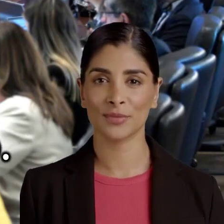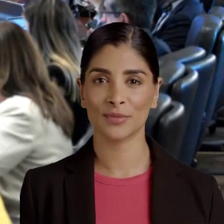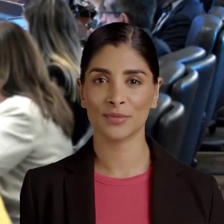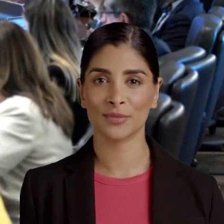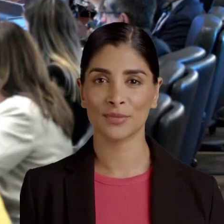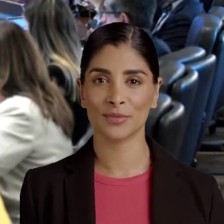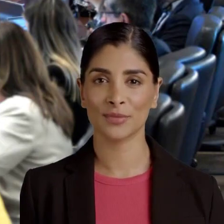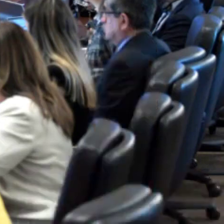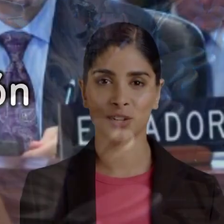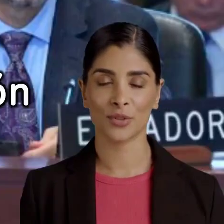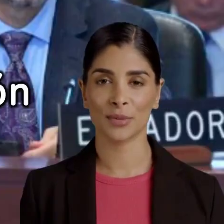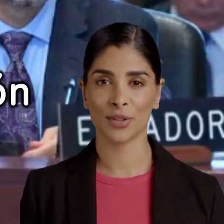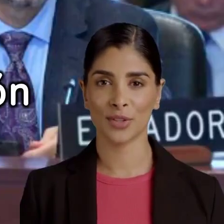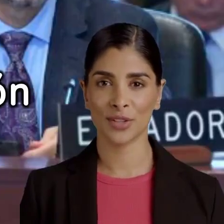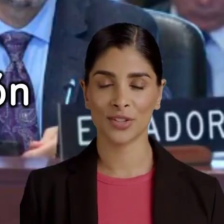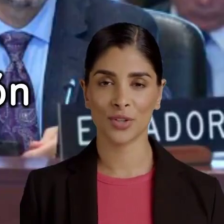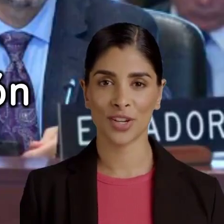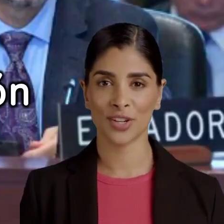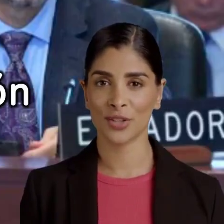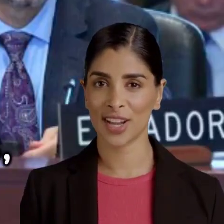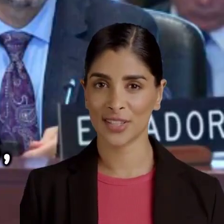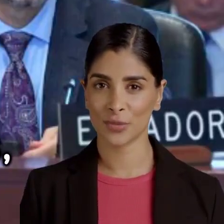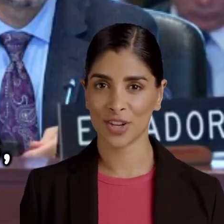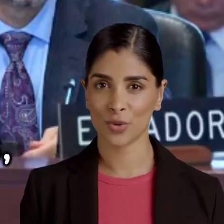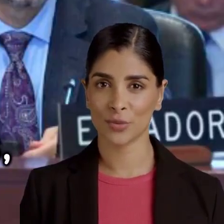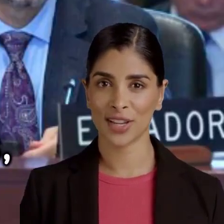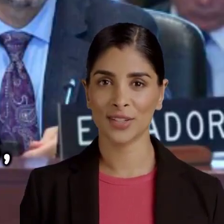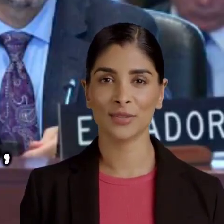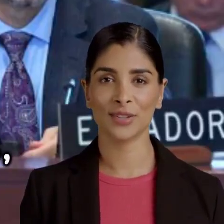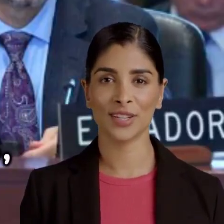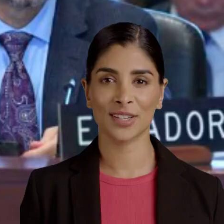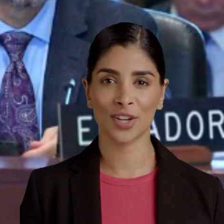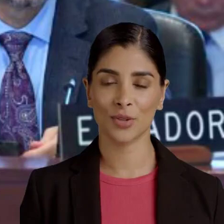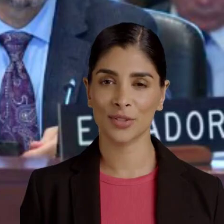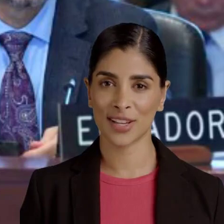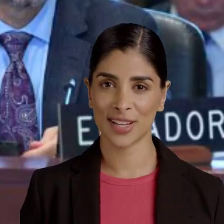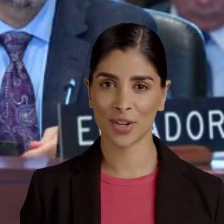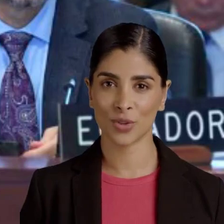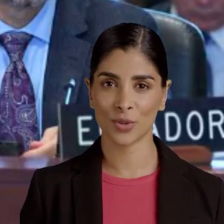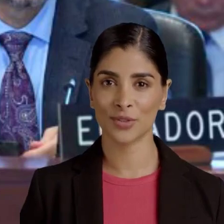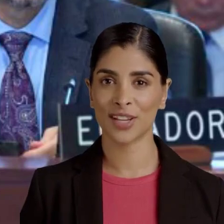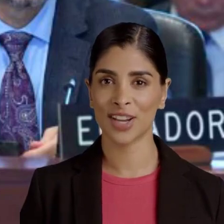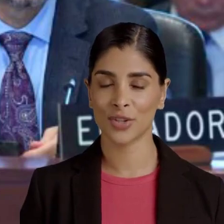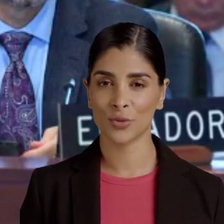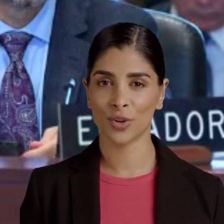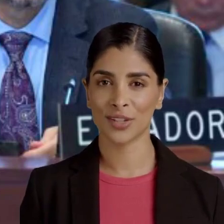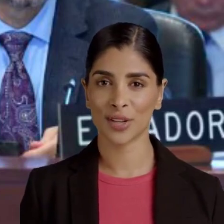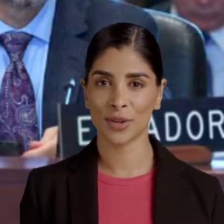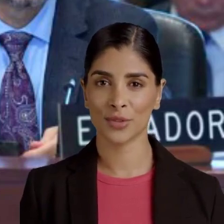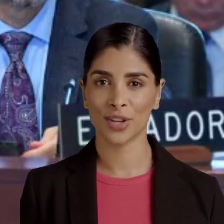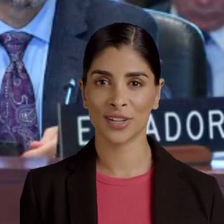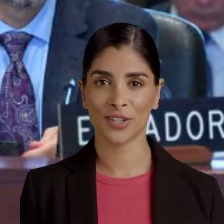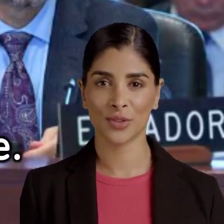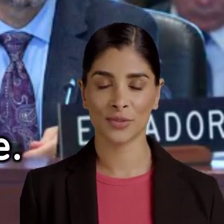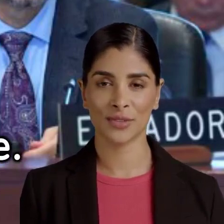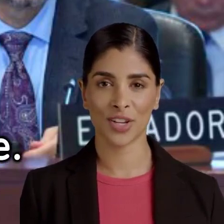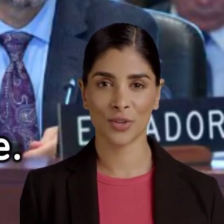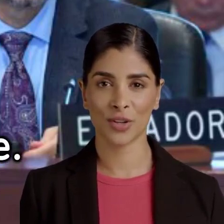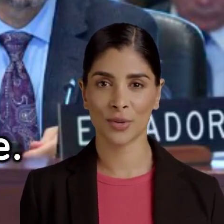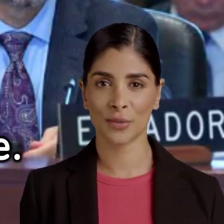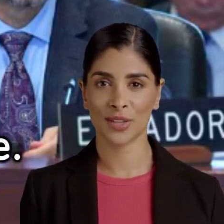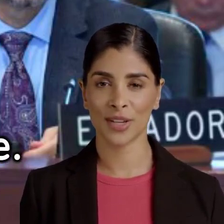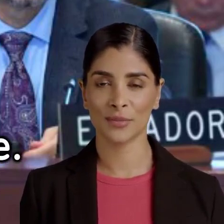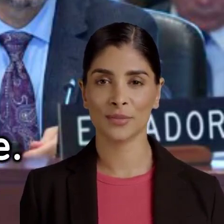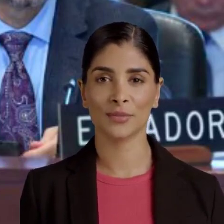diplomático es un llamado de atención que no le hace bien a un país decir que condenan al Ecuador Es un fuerte llamado de atención